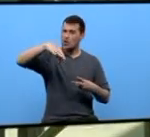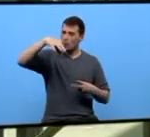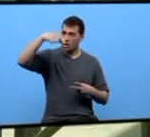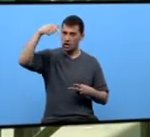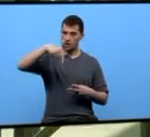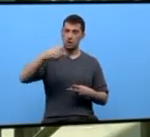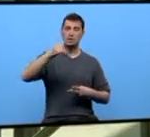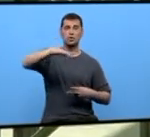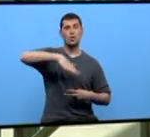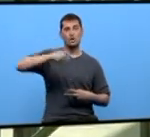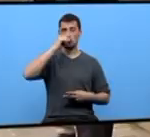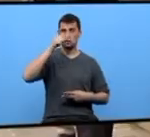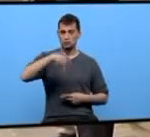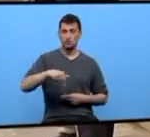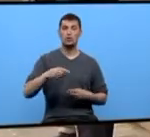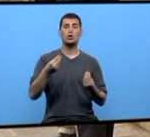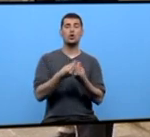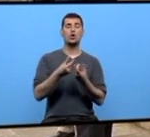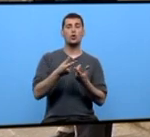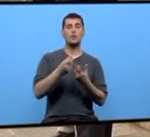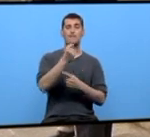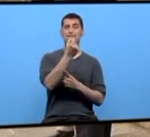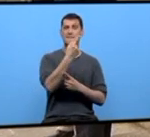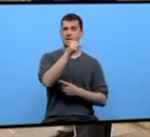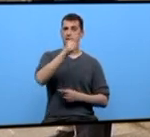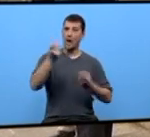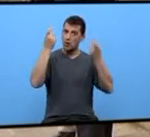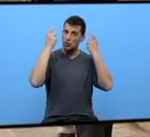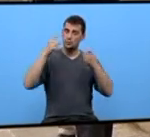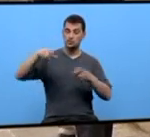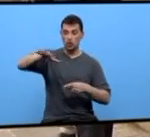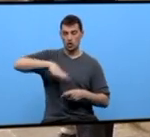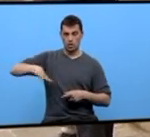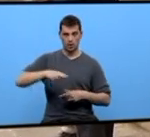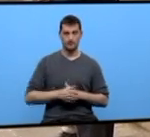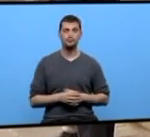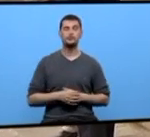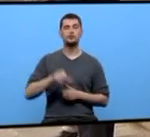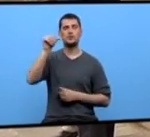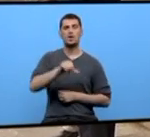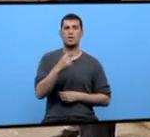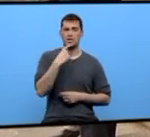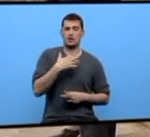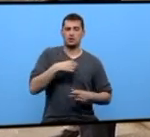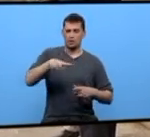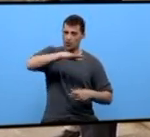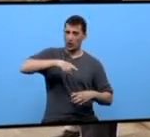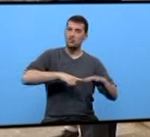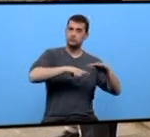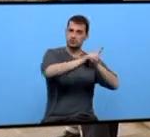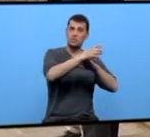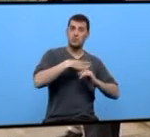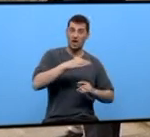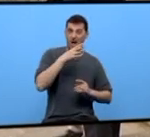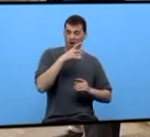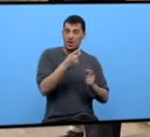actual de case 1.000 rapaces en idade escolar. Non ten sentido que algo que máis que vai a crecer, e que ten posibilidades de crecer, que agora esteñan pensando